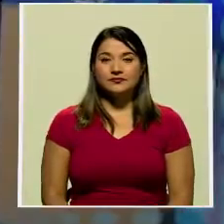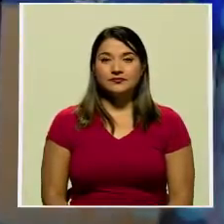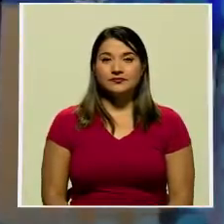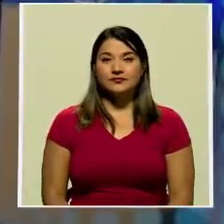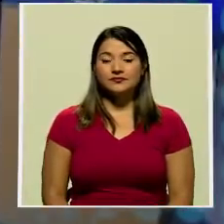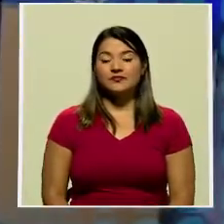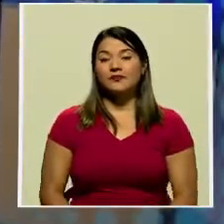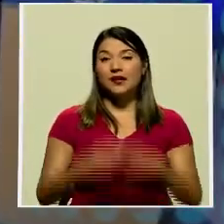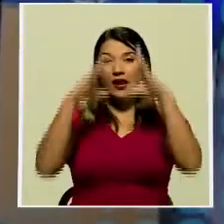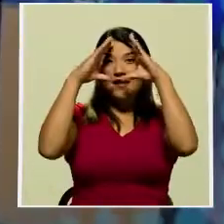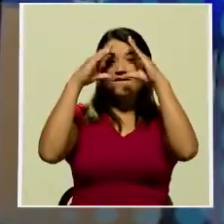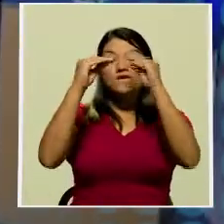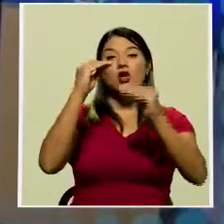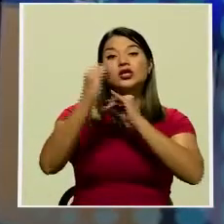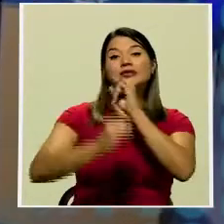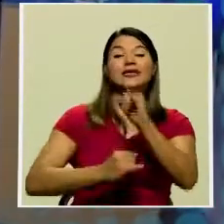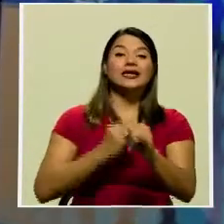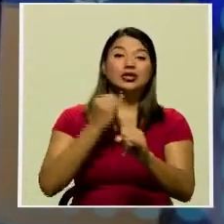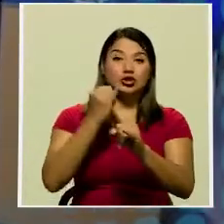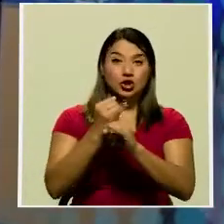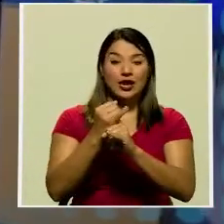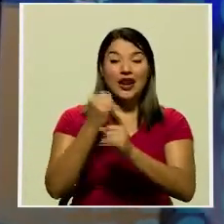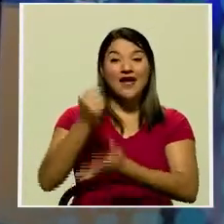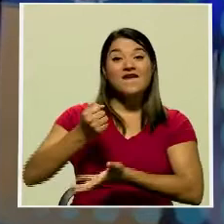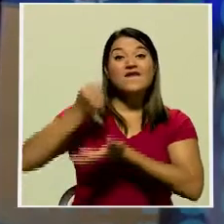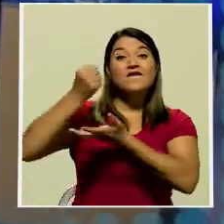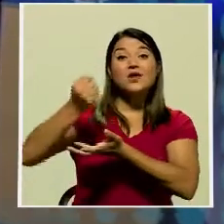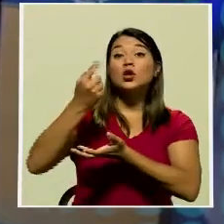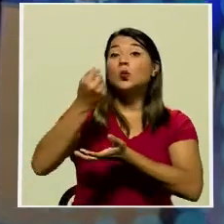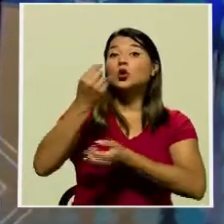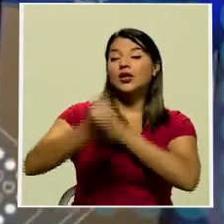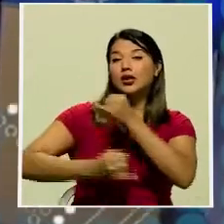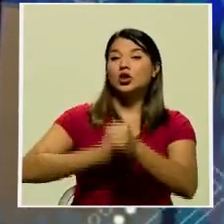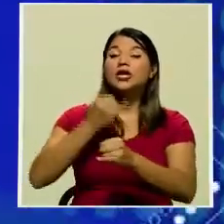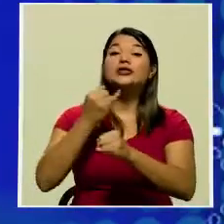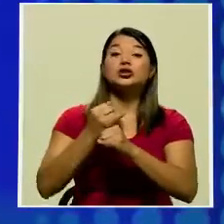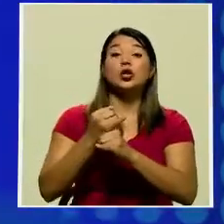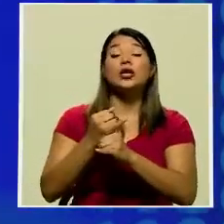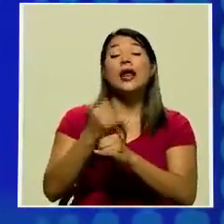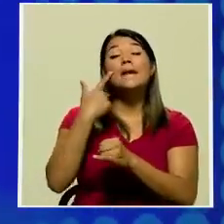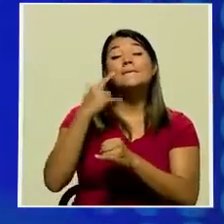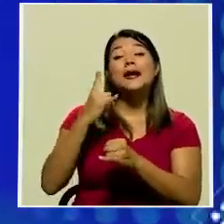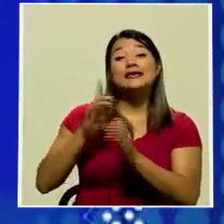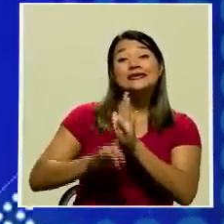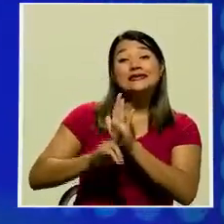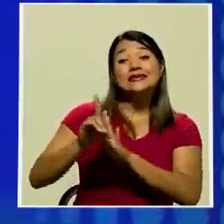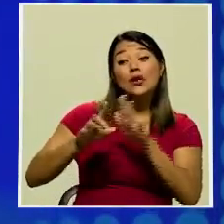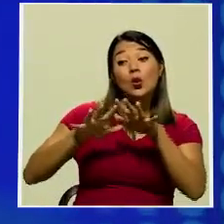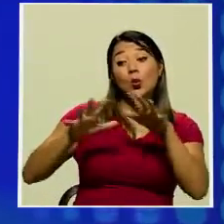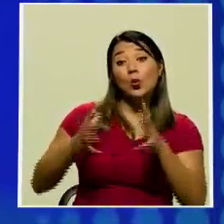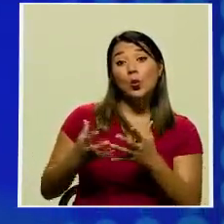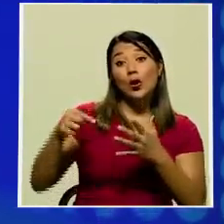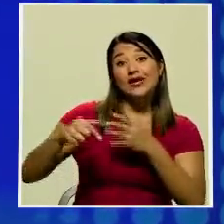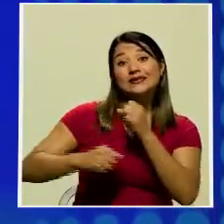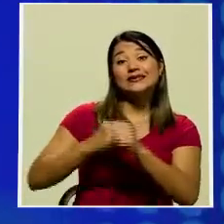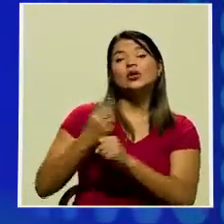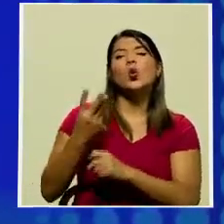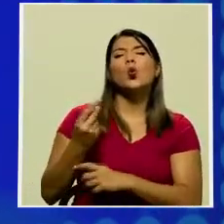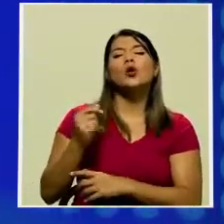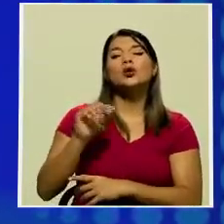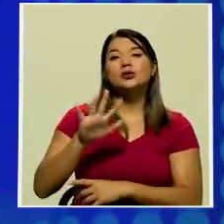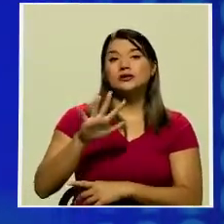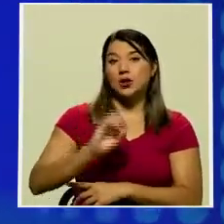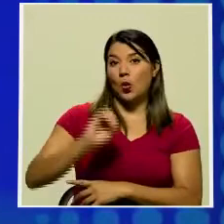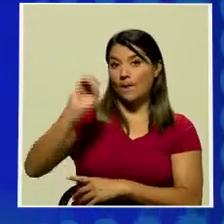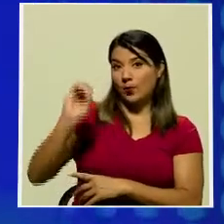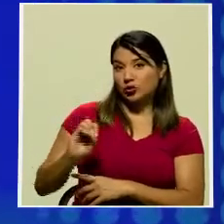Y en las informaciones internacionales, el Fondo Monetario Internacional prevé un crecimiento global para este año de un 5%.